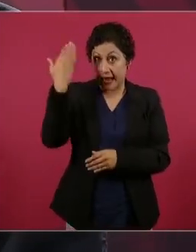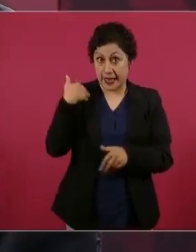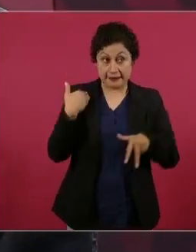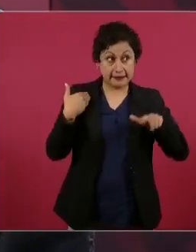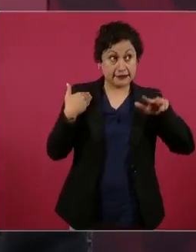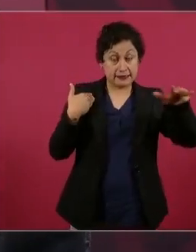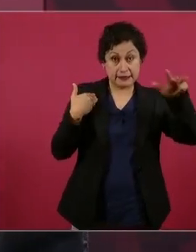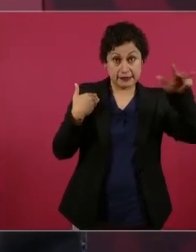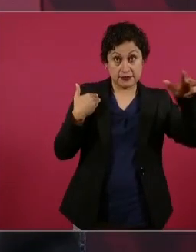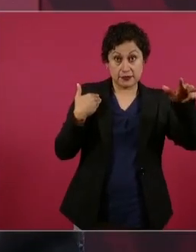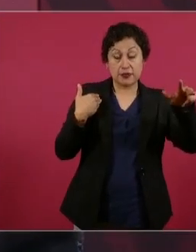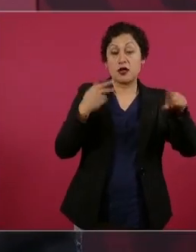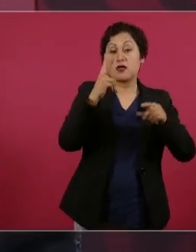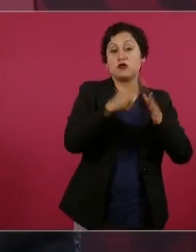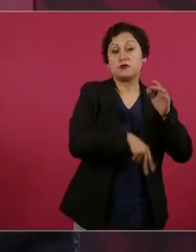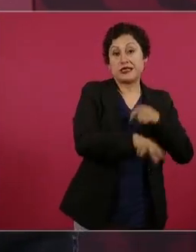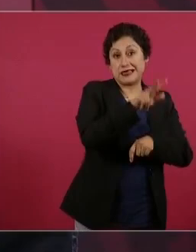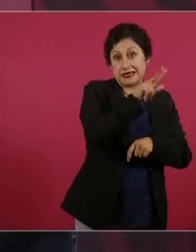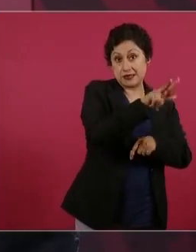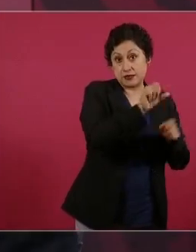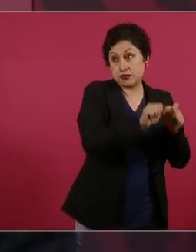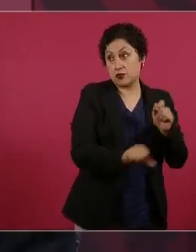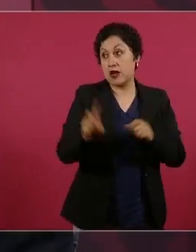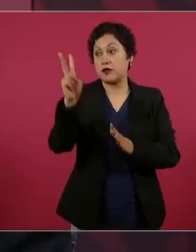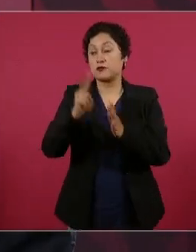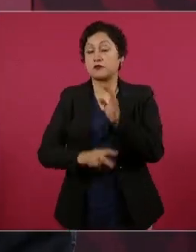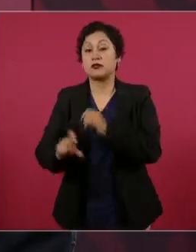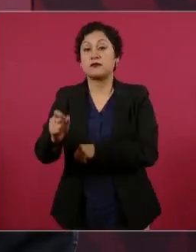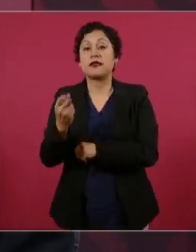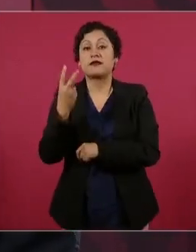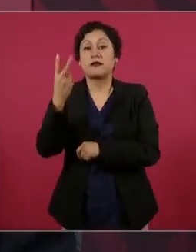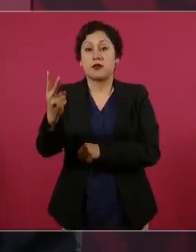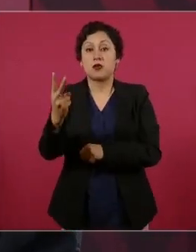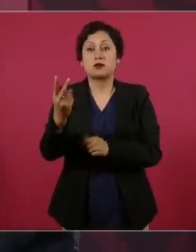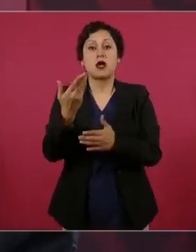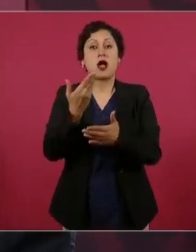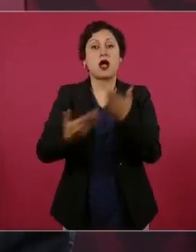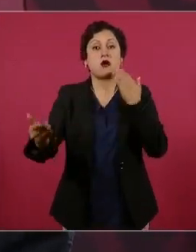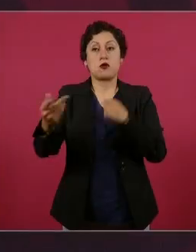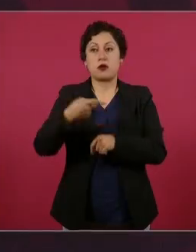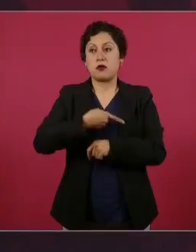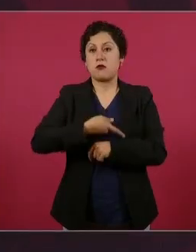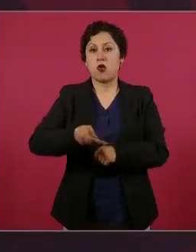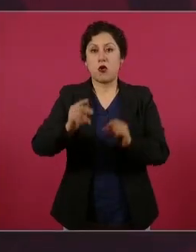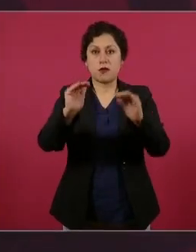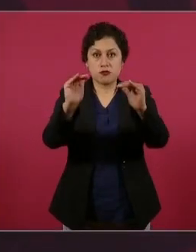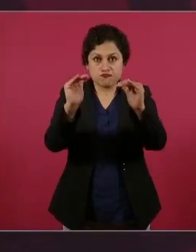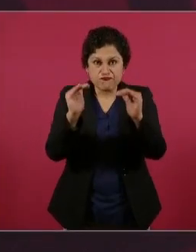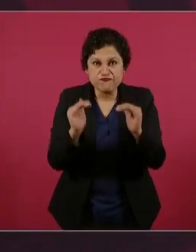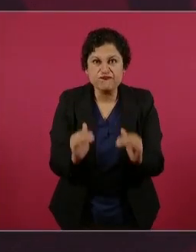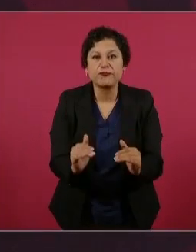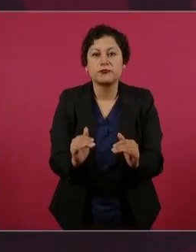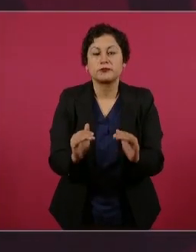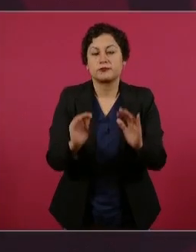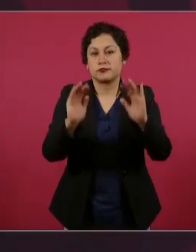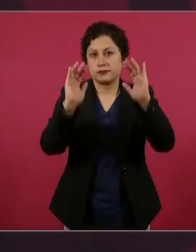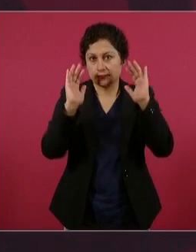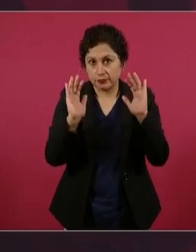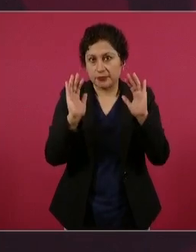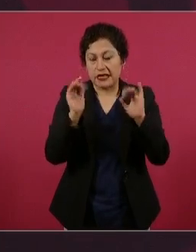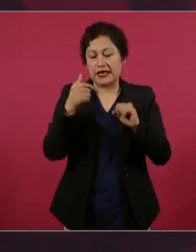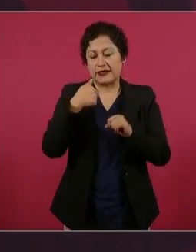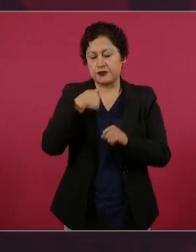al 22. Y yo espero que ahora que se va a empezar a hacer la